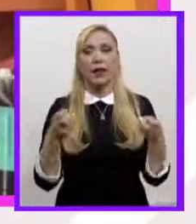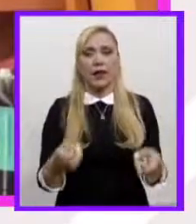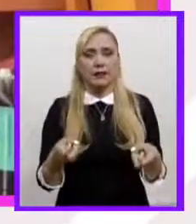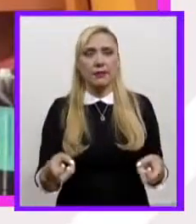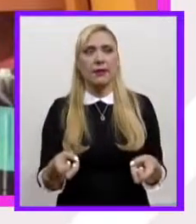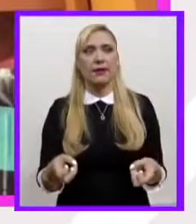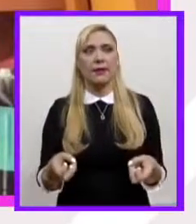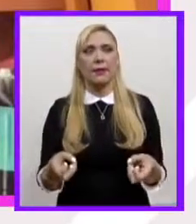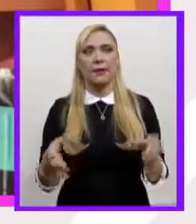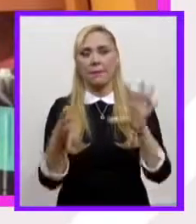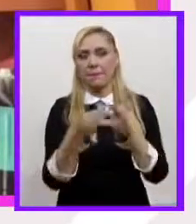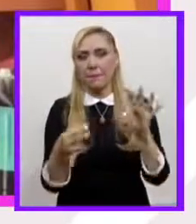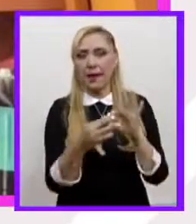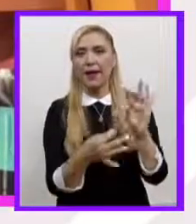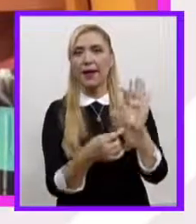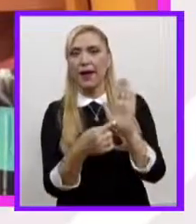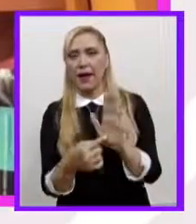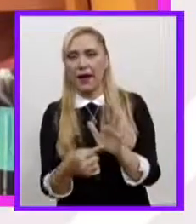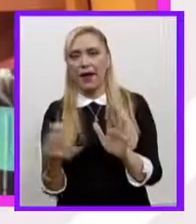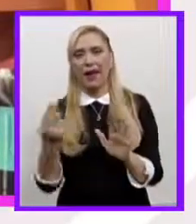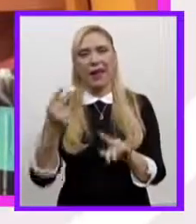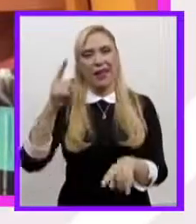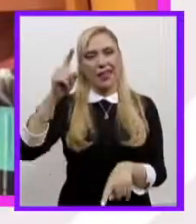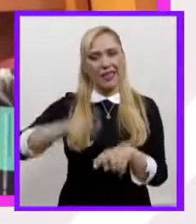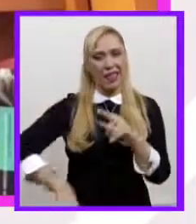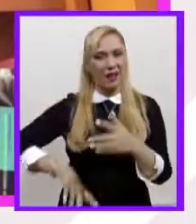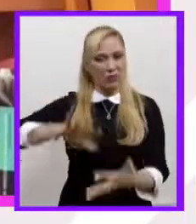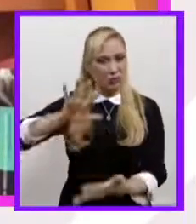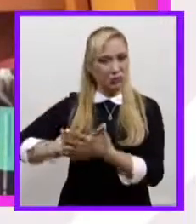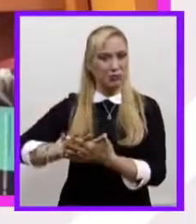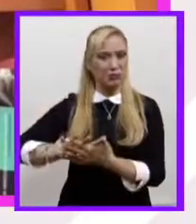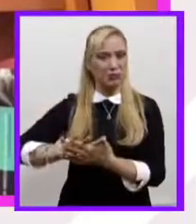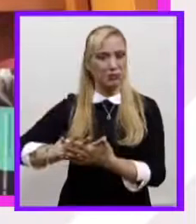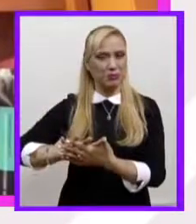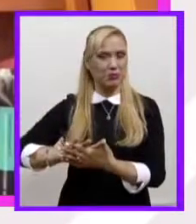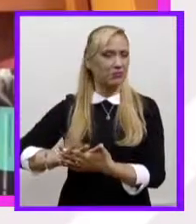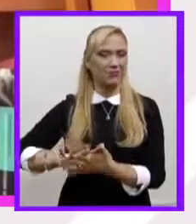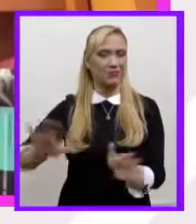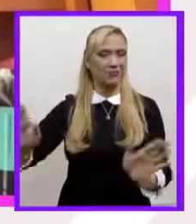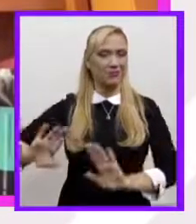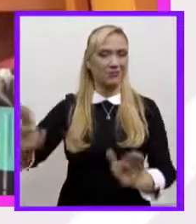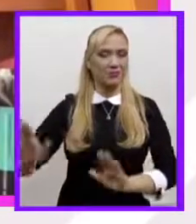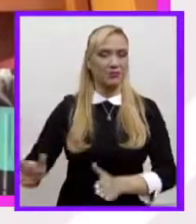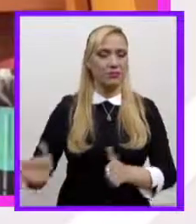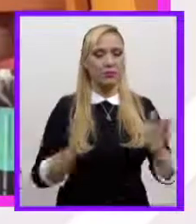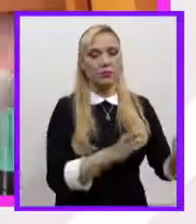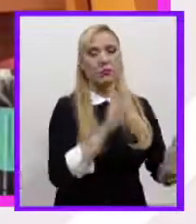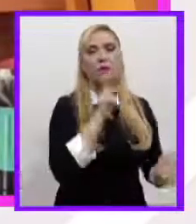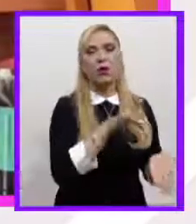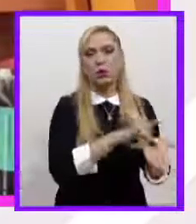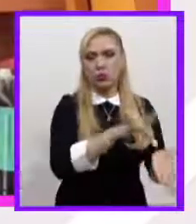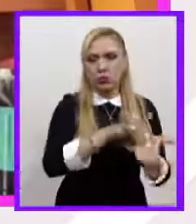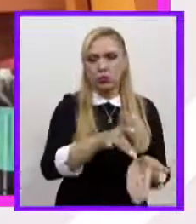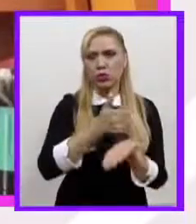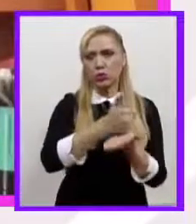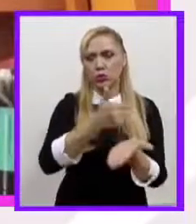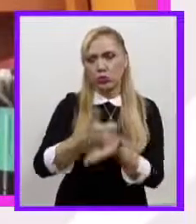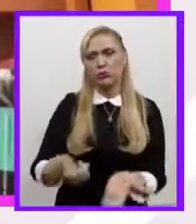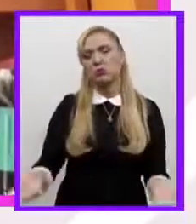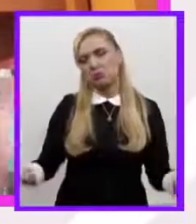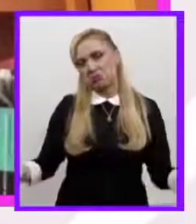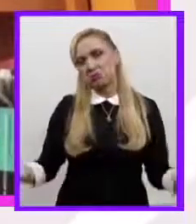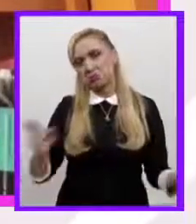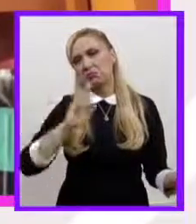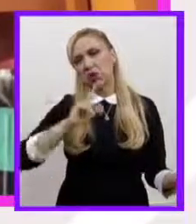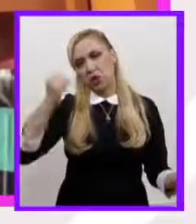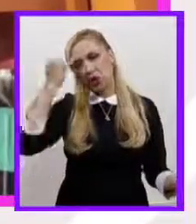mirada de primero quitar la pena privativa de libertad y proponer trabajo a favor de la comunidad, por lo que ya venías diciendo, ¿no? O sea,